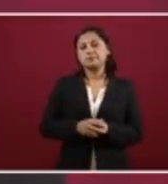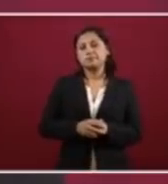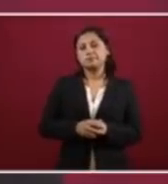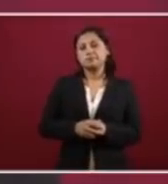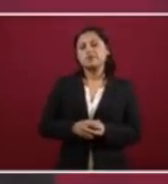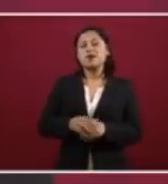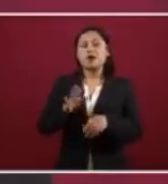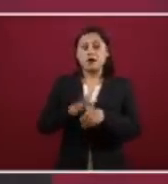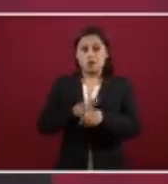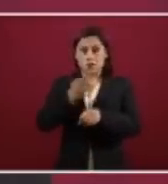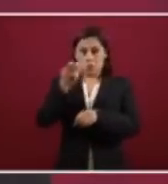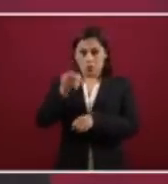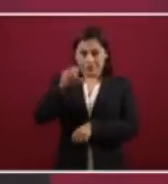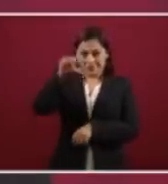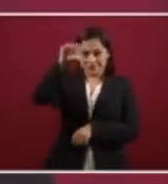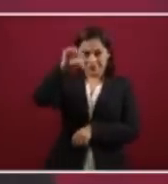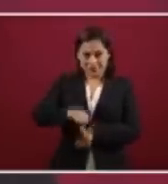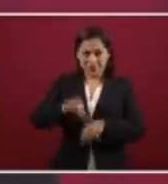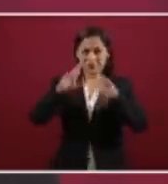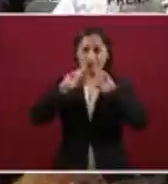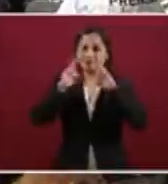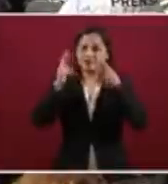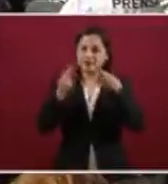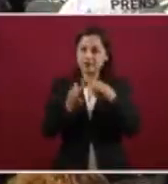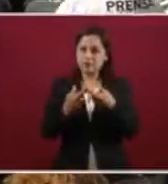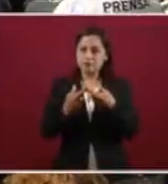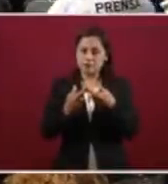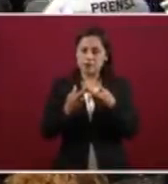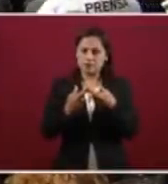se da esta reunión del día de hoy.